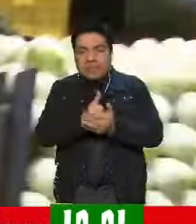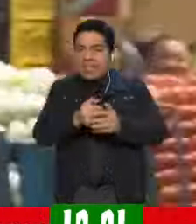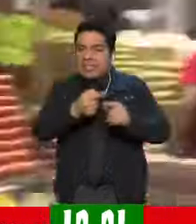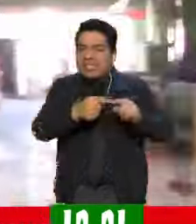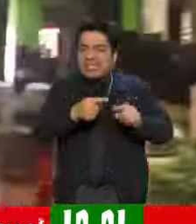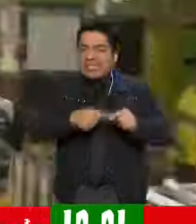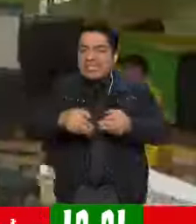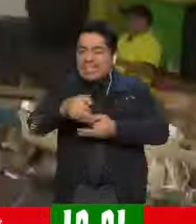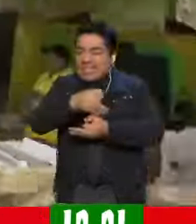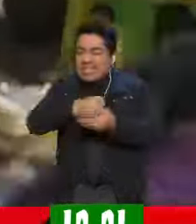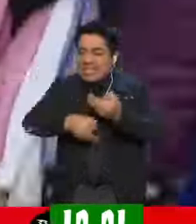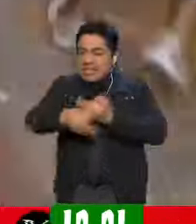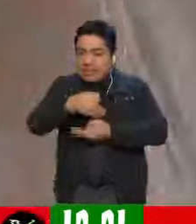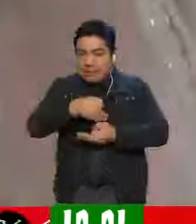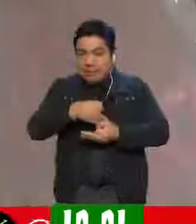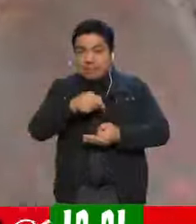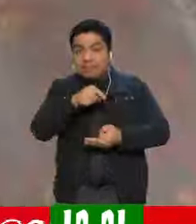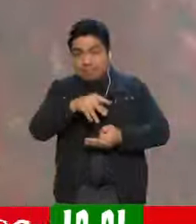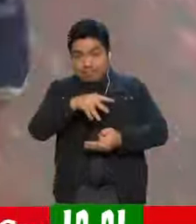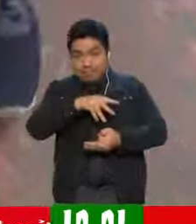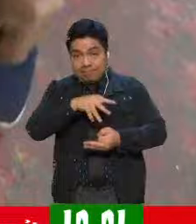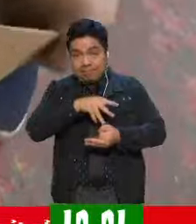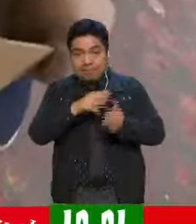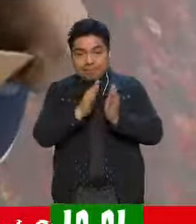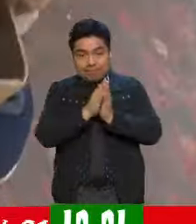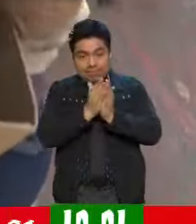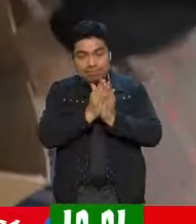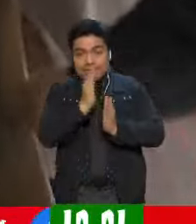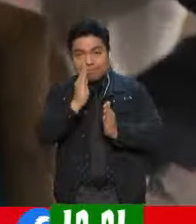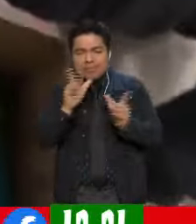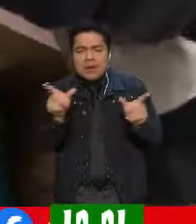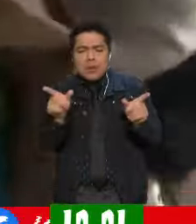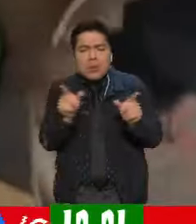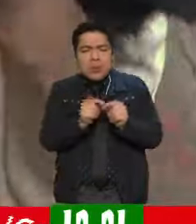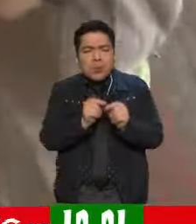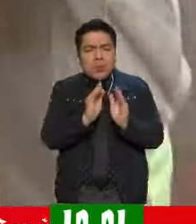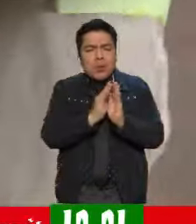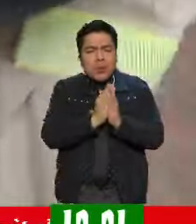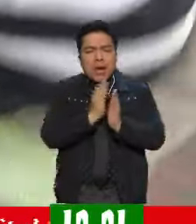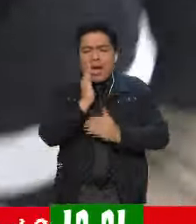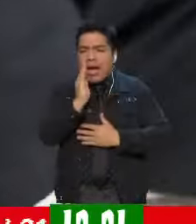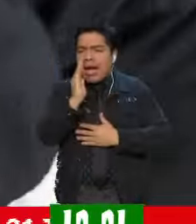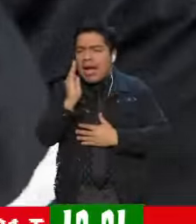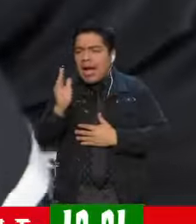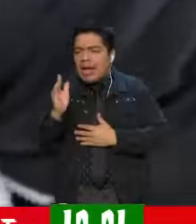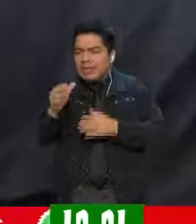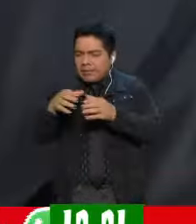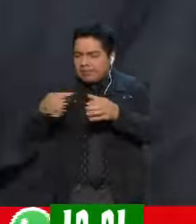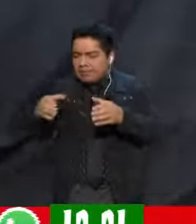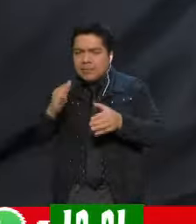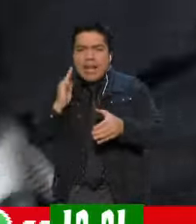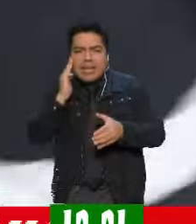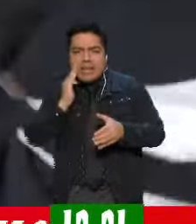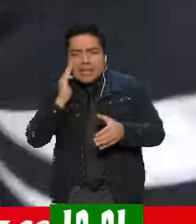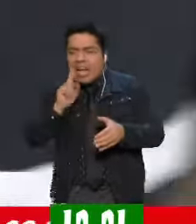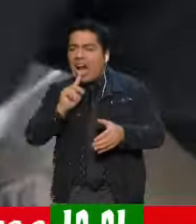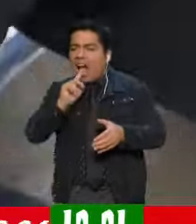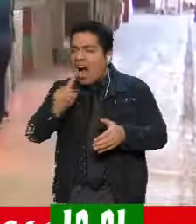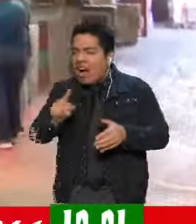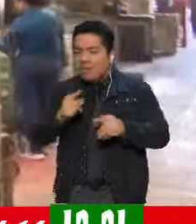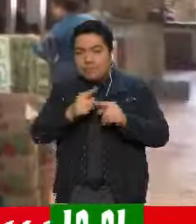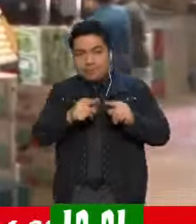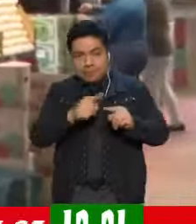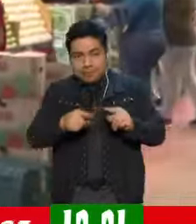todo Incluso un rincón de lectura una pequeña biblioteca acomodada en guacales entre manzanas guayabas y demás